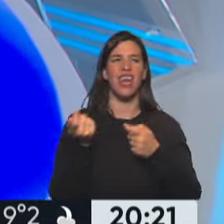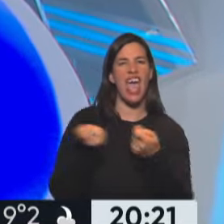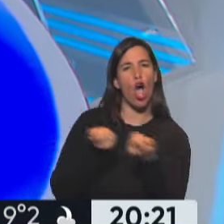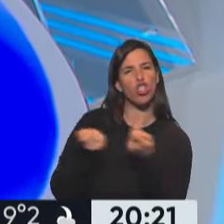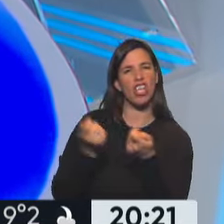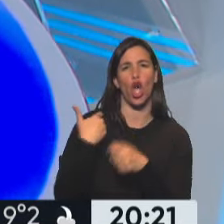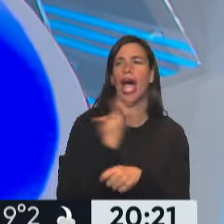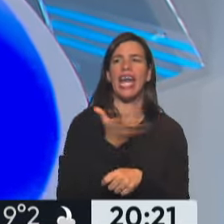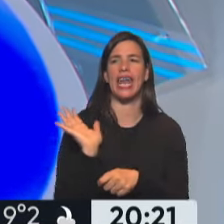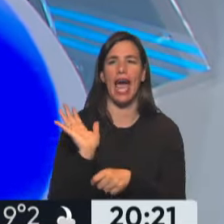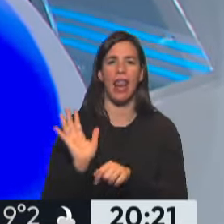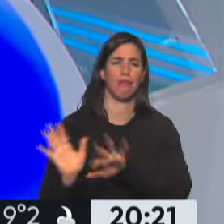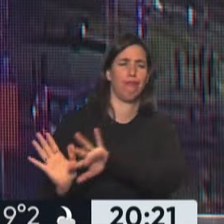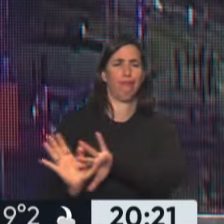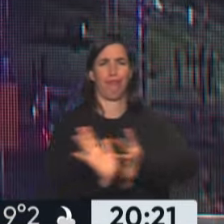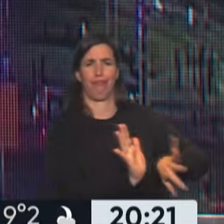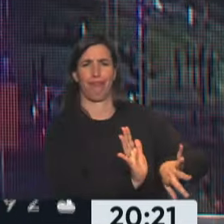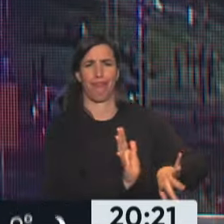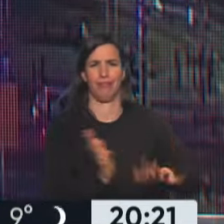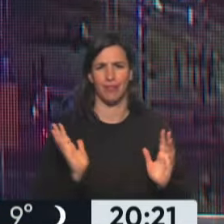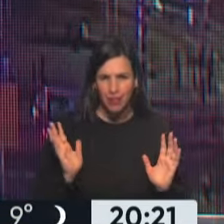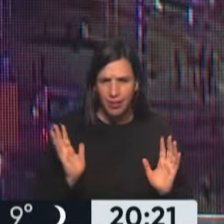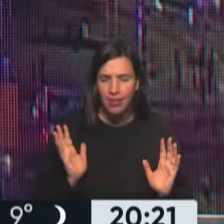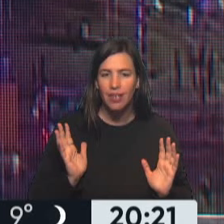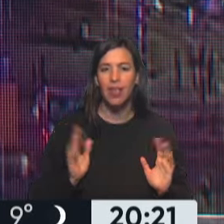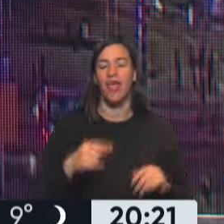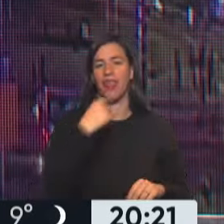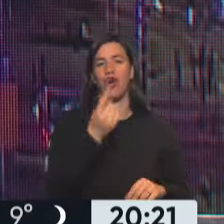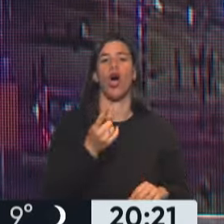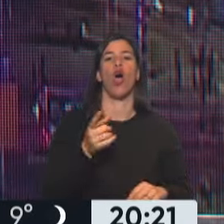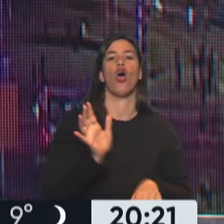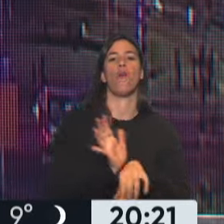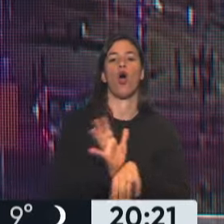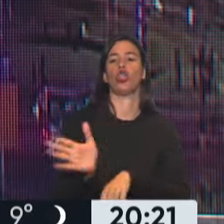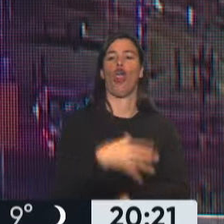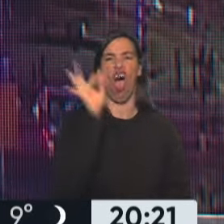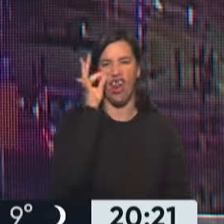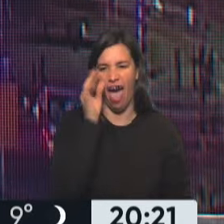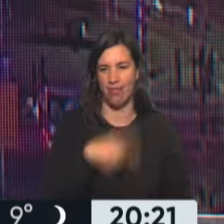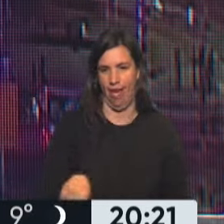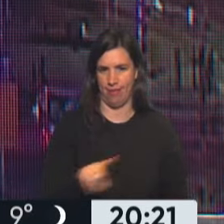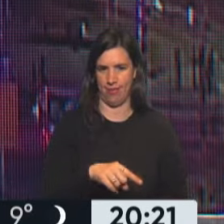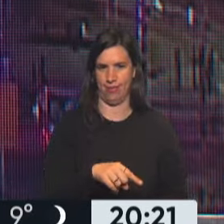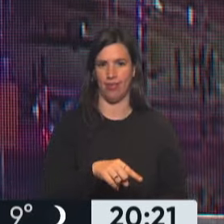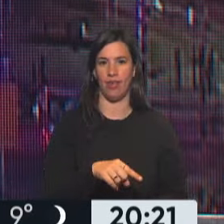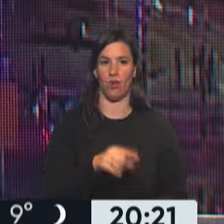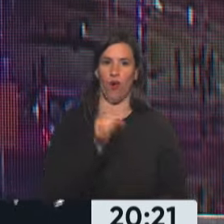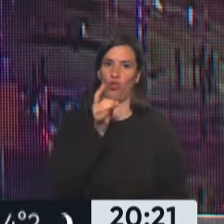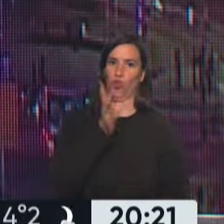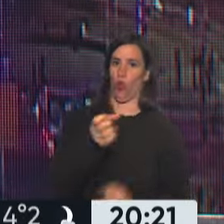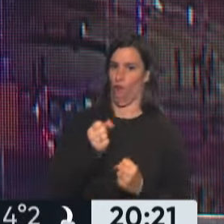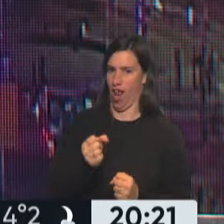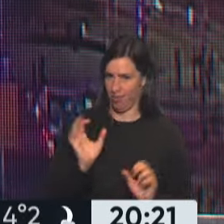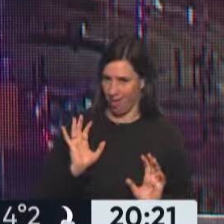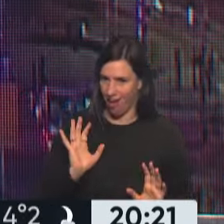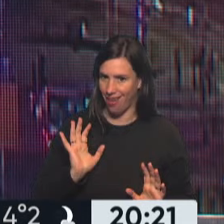y al parlamento en particular los ha llamado nido de ratas no es un término menor es un insulto bastante fuerte